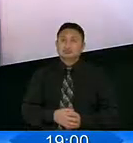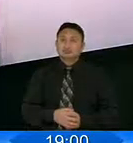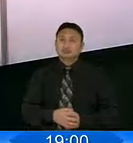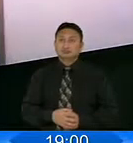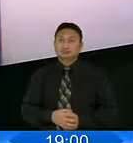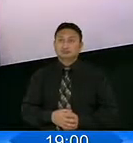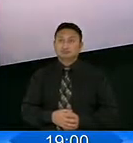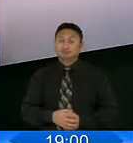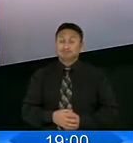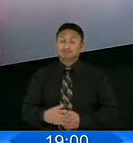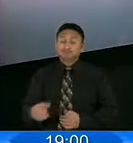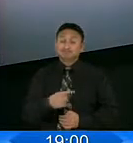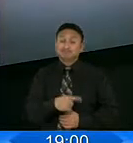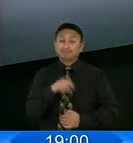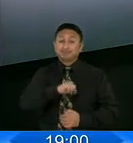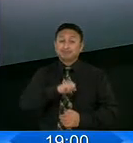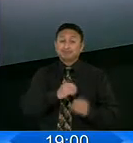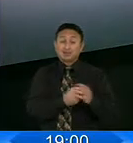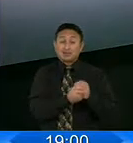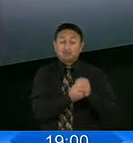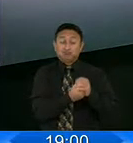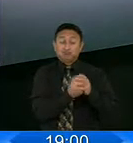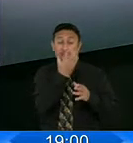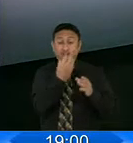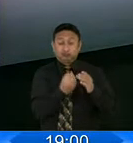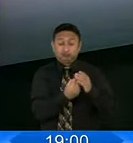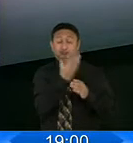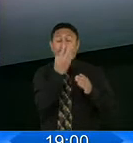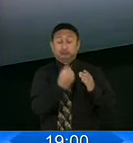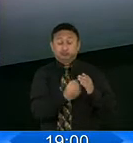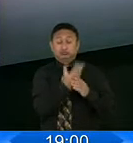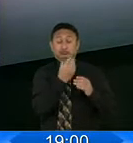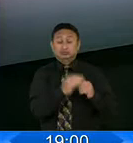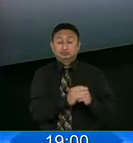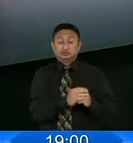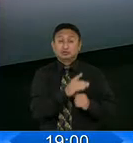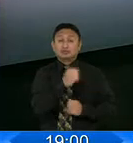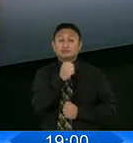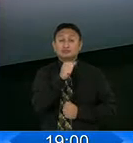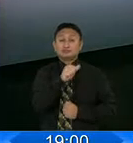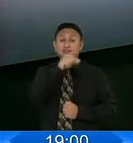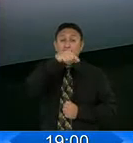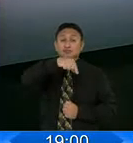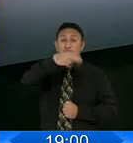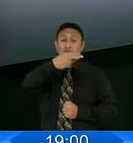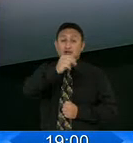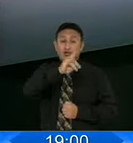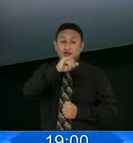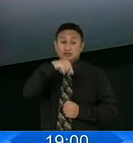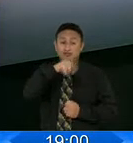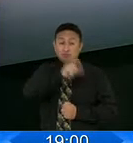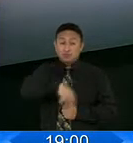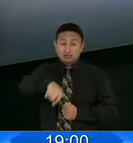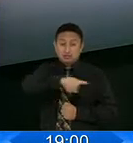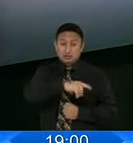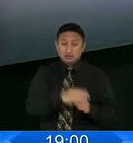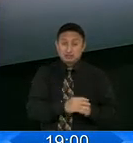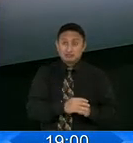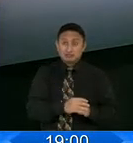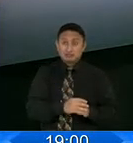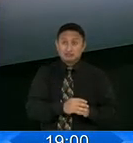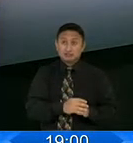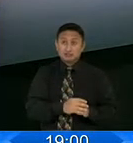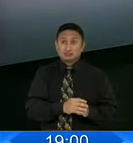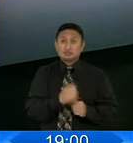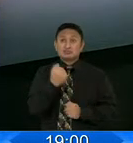Las constantes explosiones y emanaciones de ceniza del volcán Sangay mantienen en zozobra a los habitantes de la parroquia de